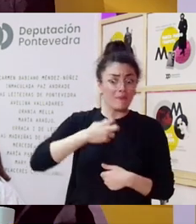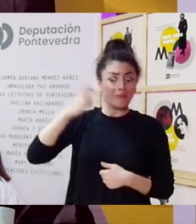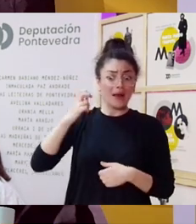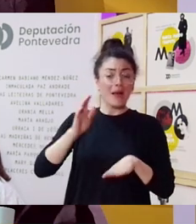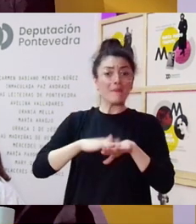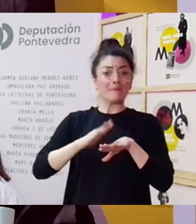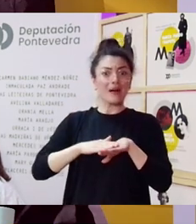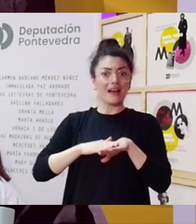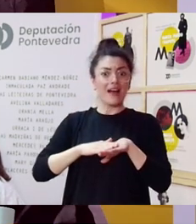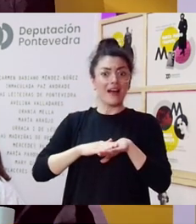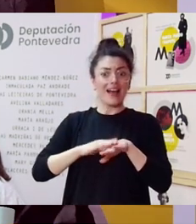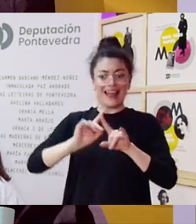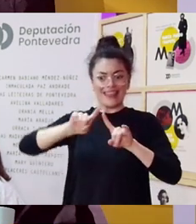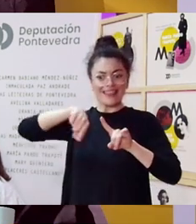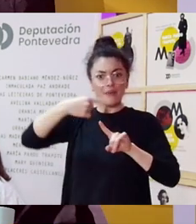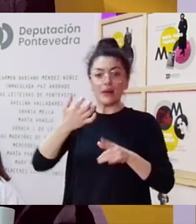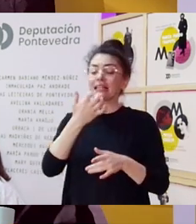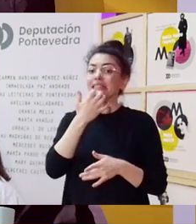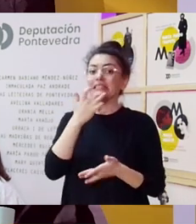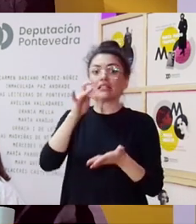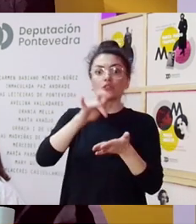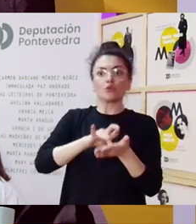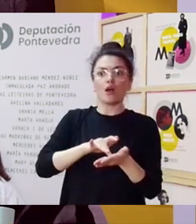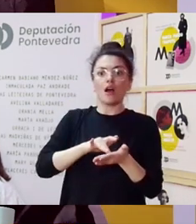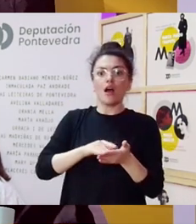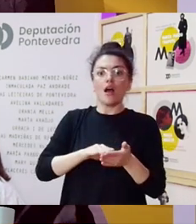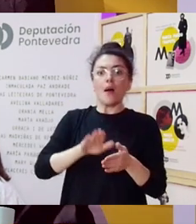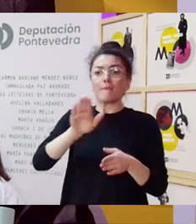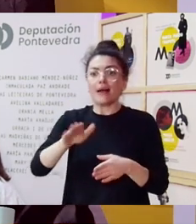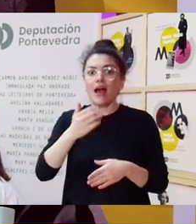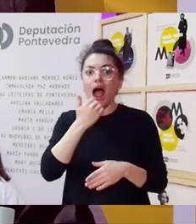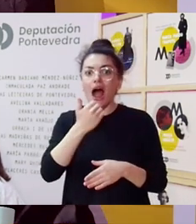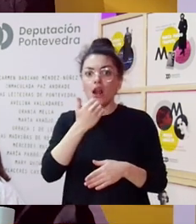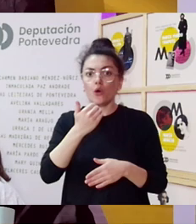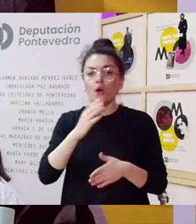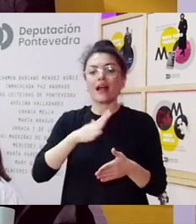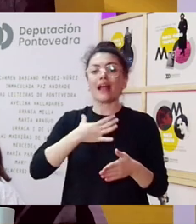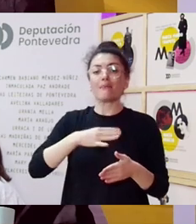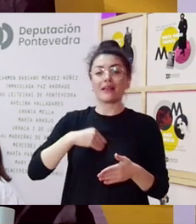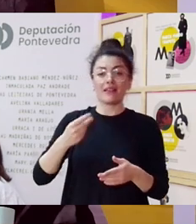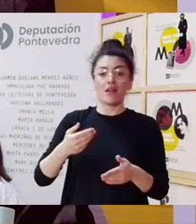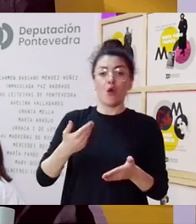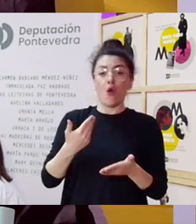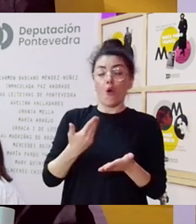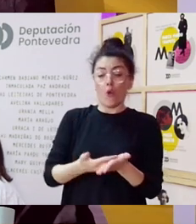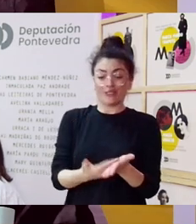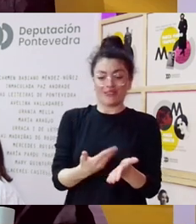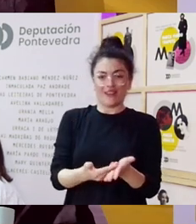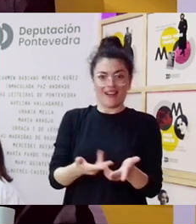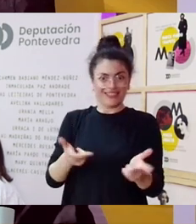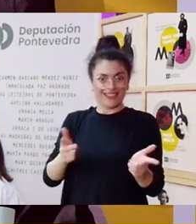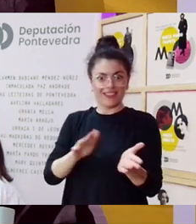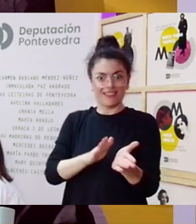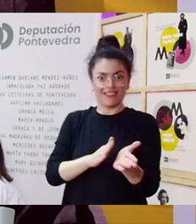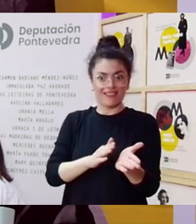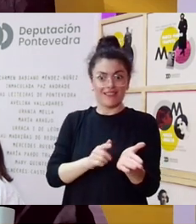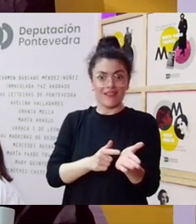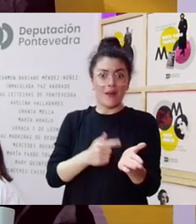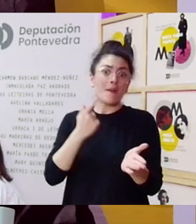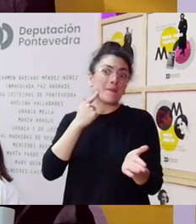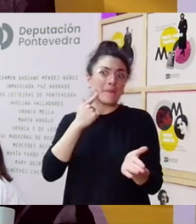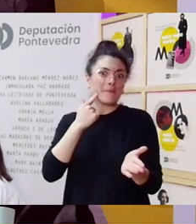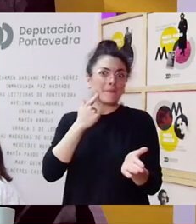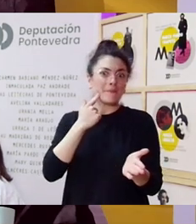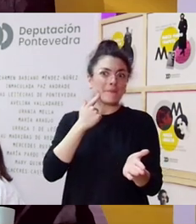despois a volta, si volvían a parala, poderlle enseñar o burato de que lle faltaba